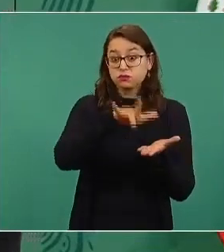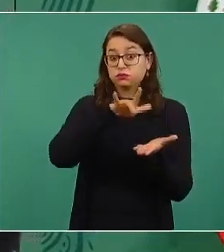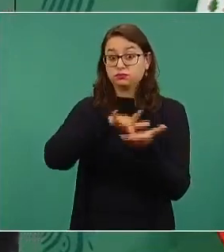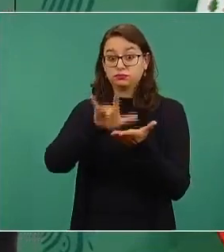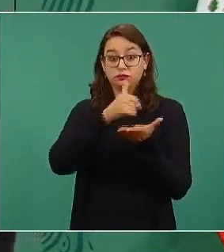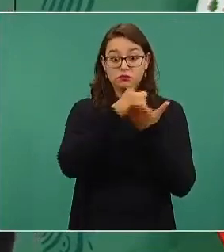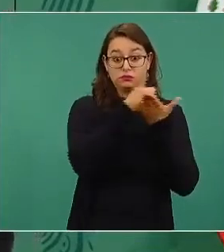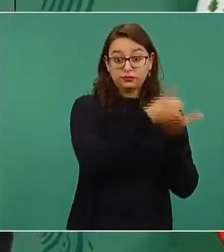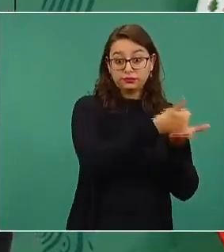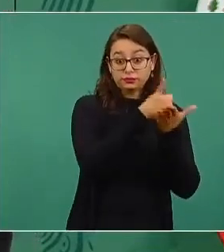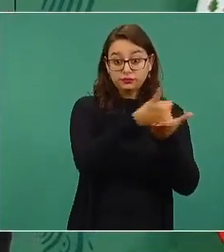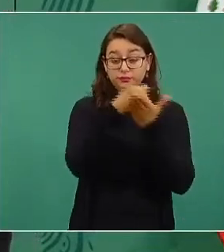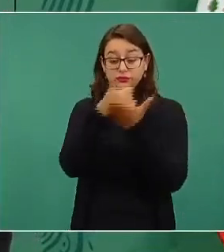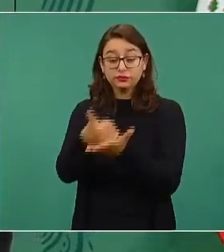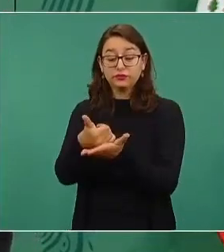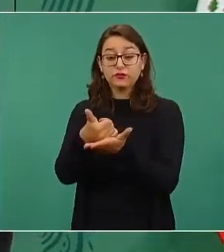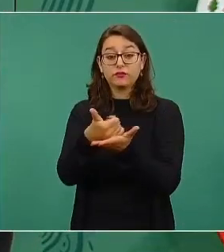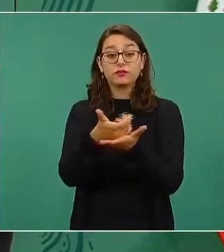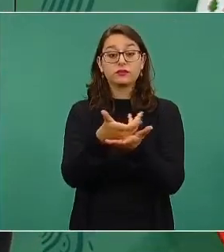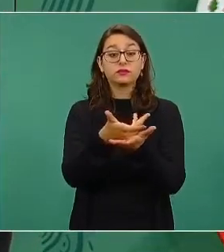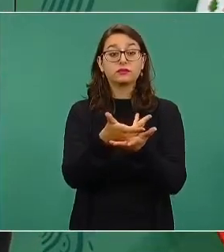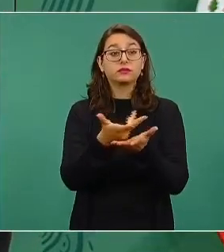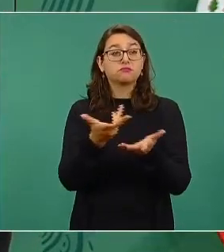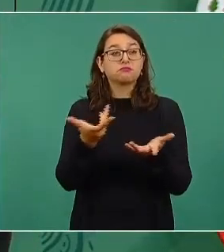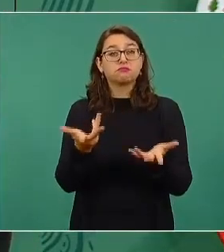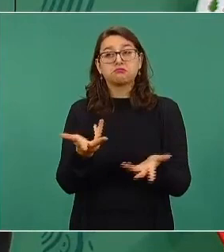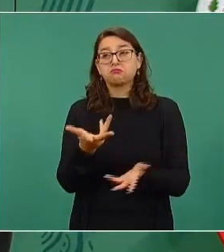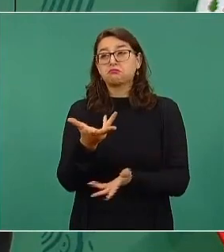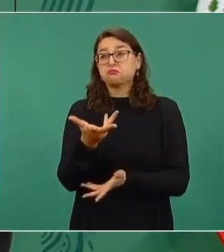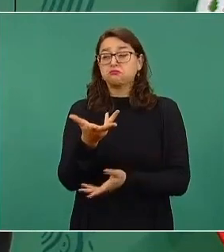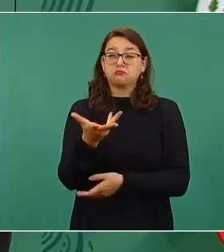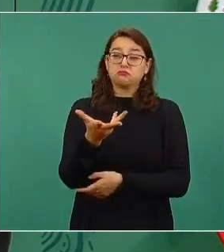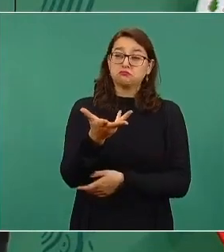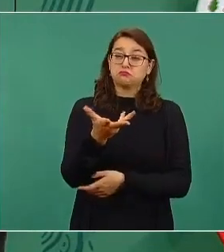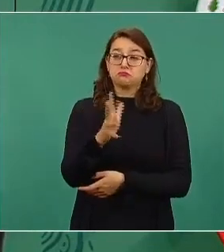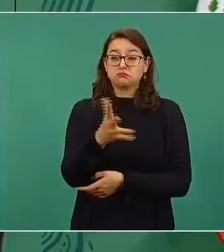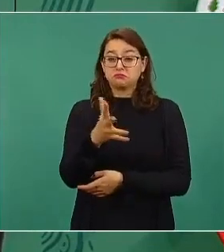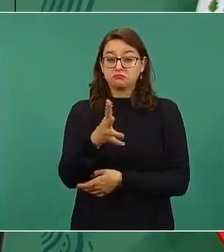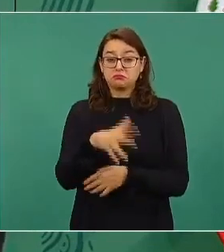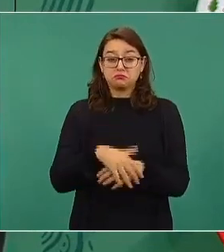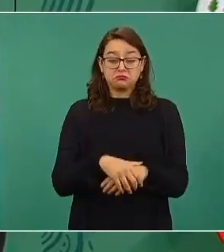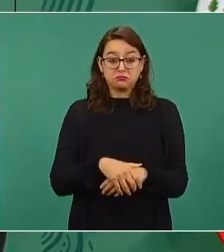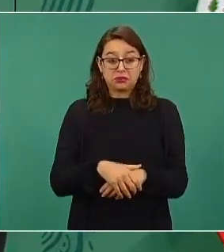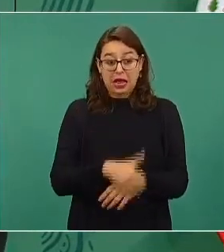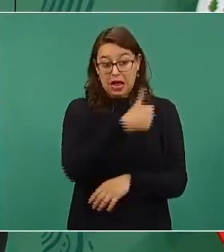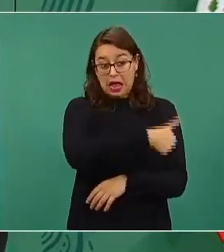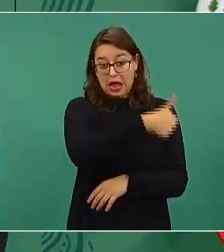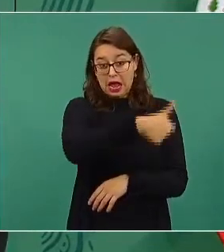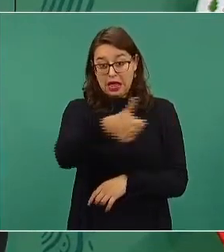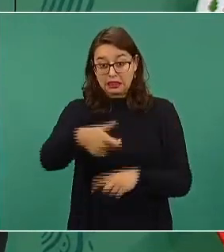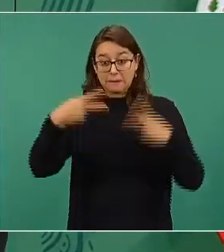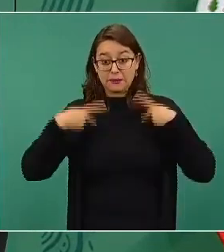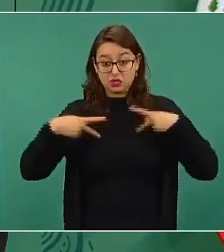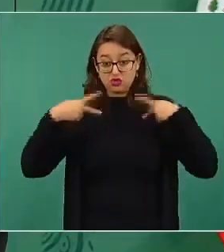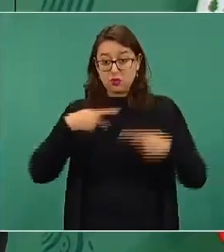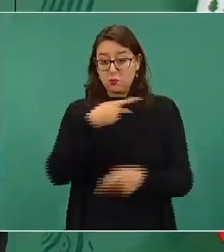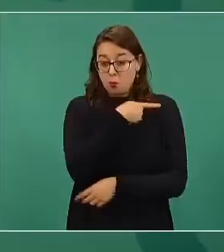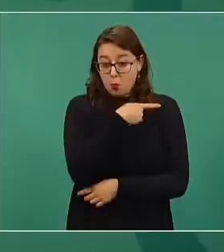para entregar como mínimo $4 por